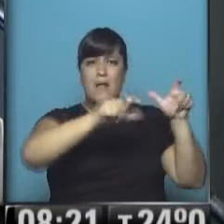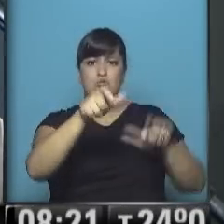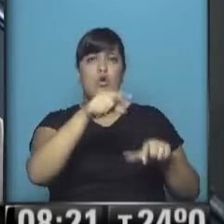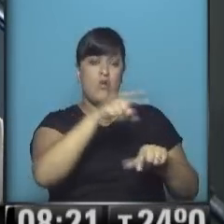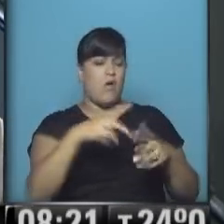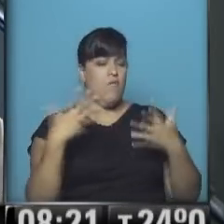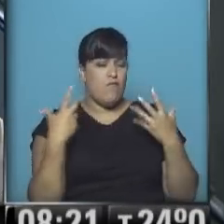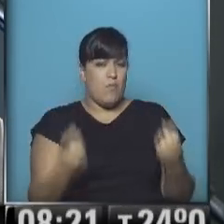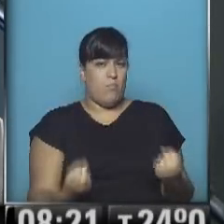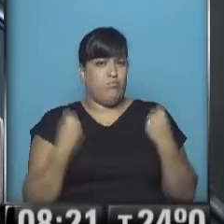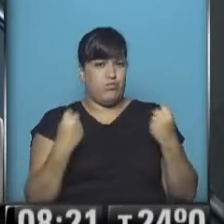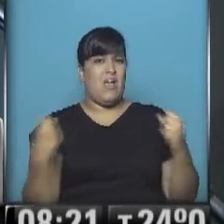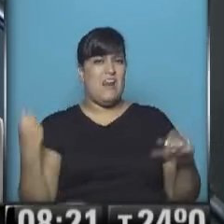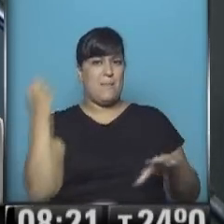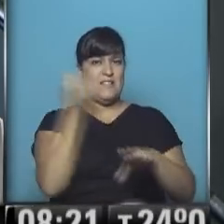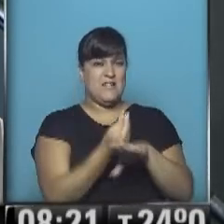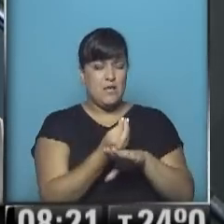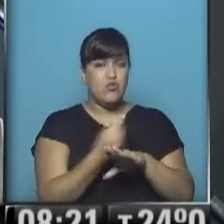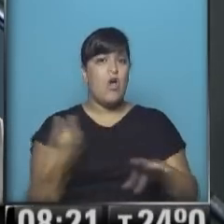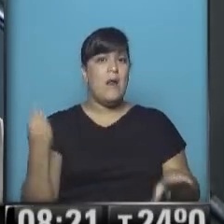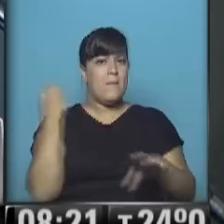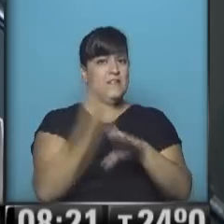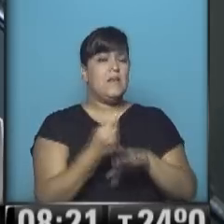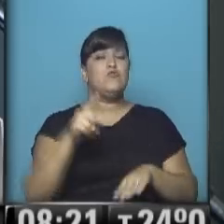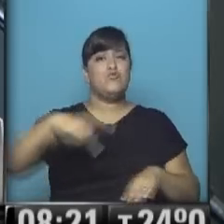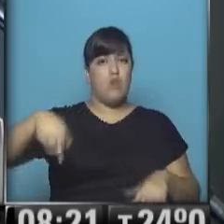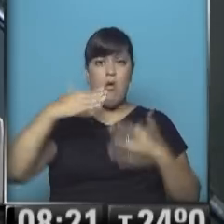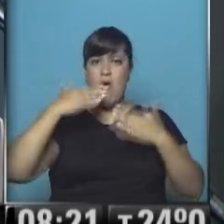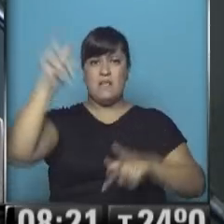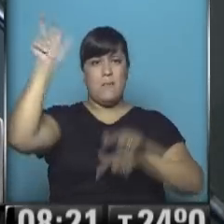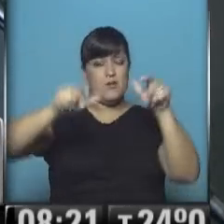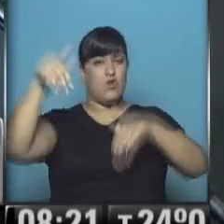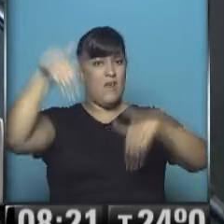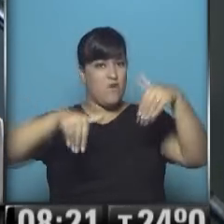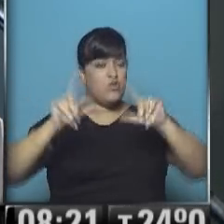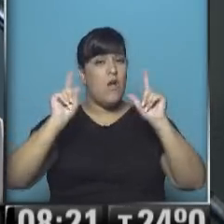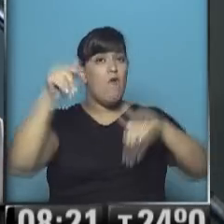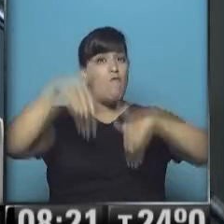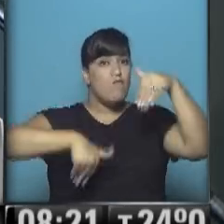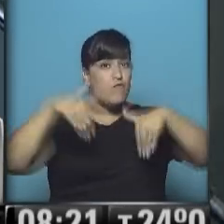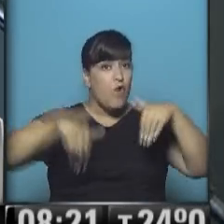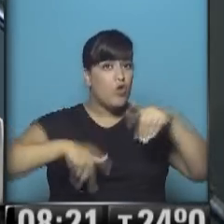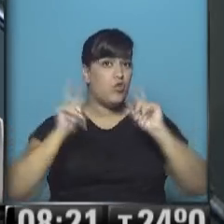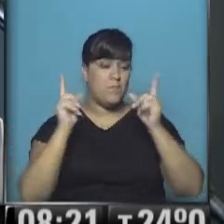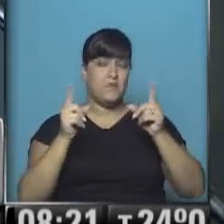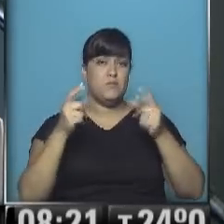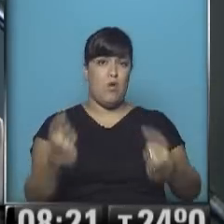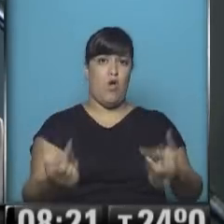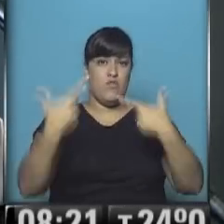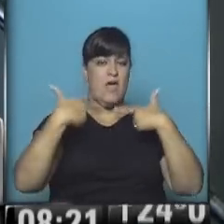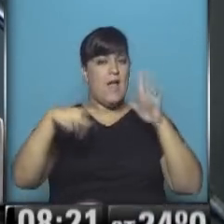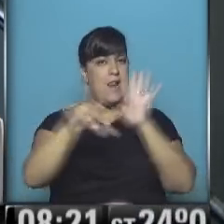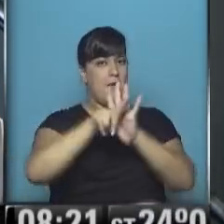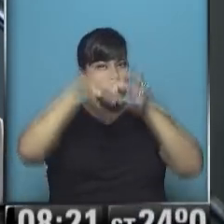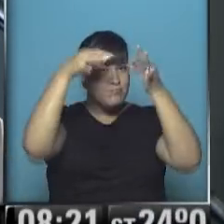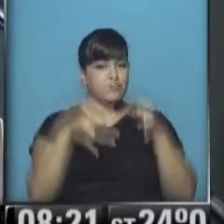investidura y nuestra representación. Y la representación es la voluntad popular. Y nuestros votos son los que efectivamente nos dan legitimidad para el ejercicio de